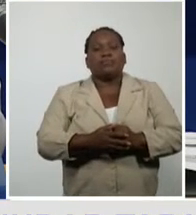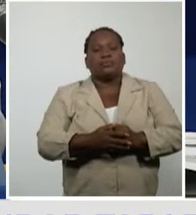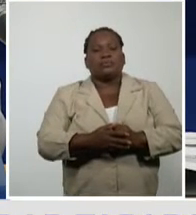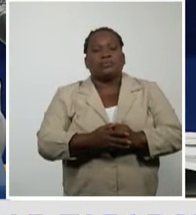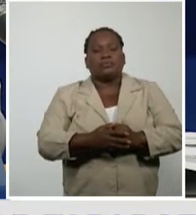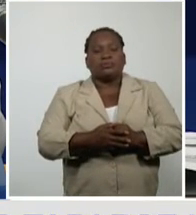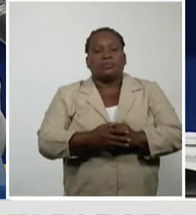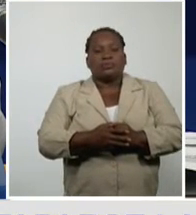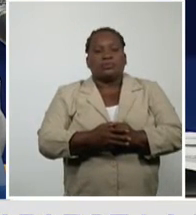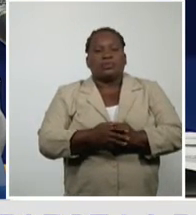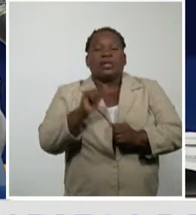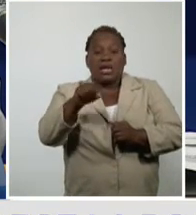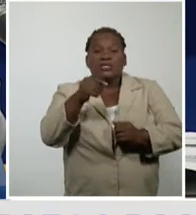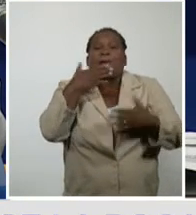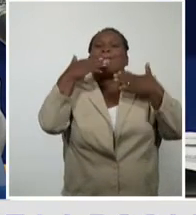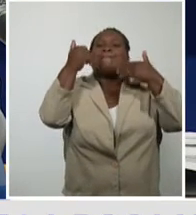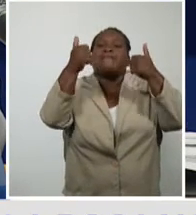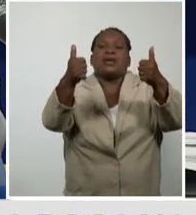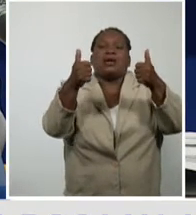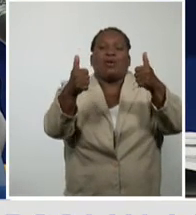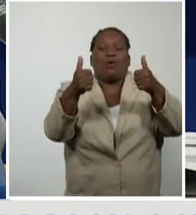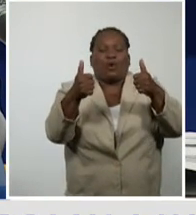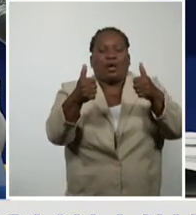esto, pues, mejora la ventilación.